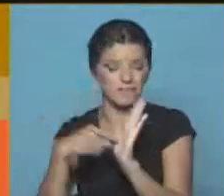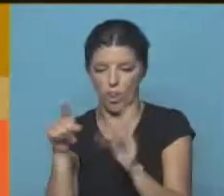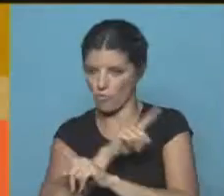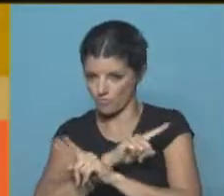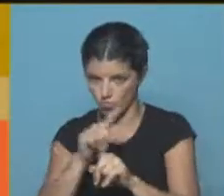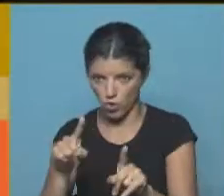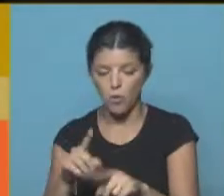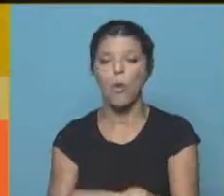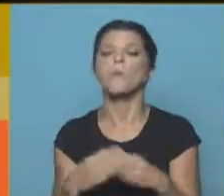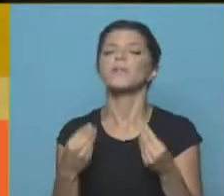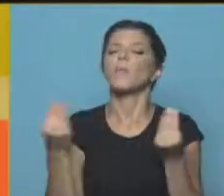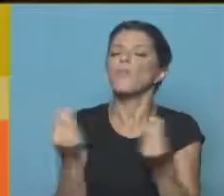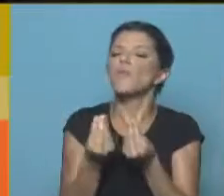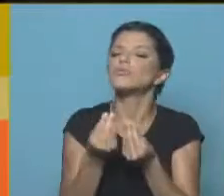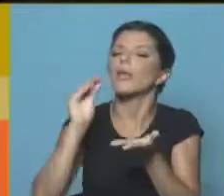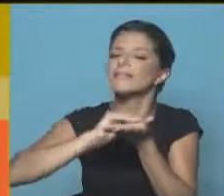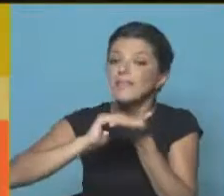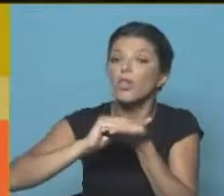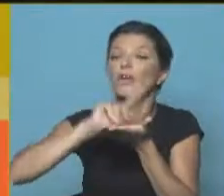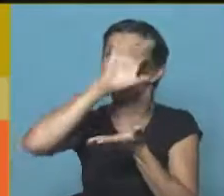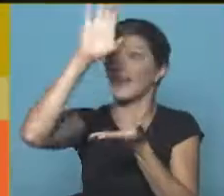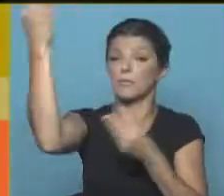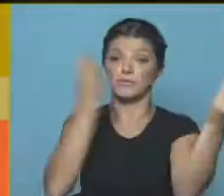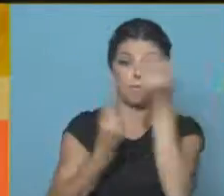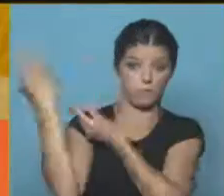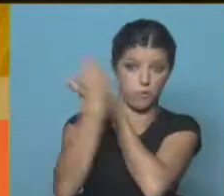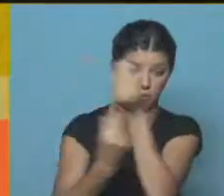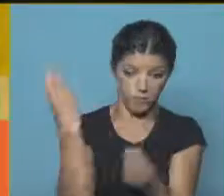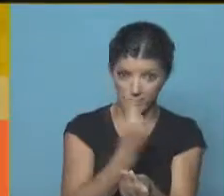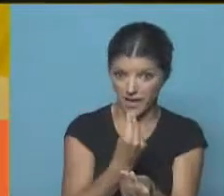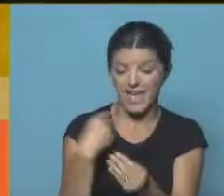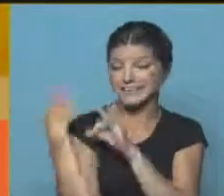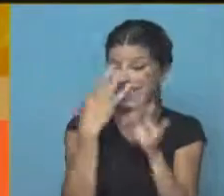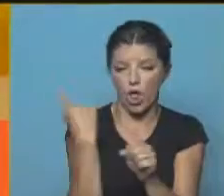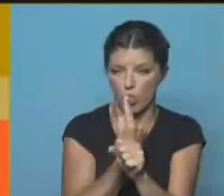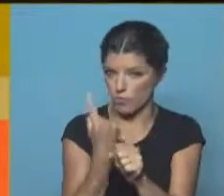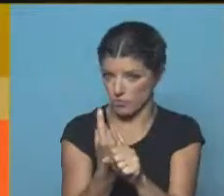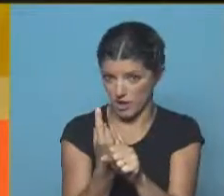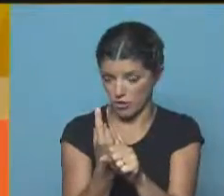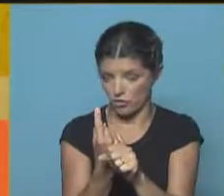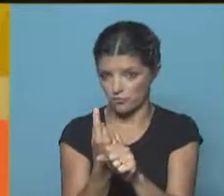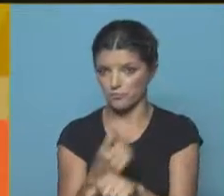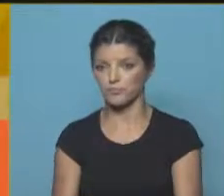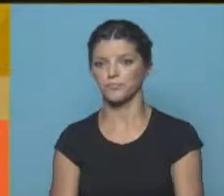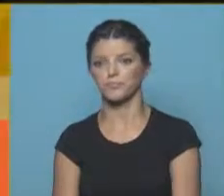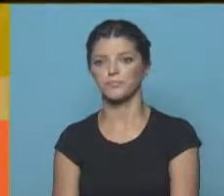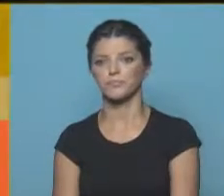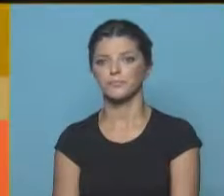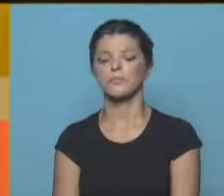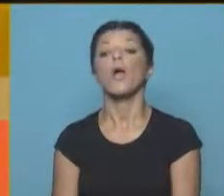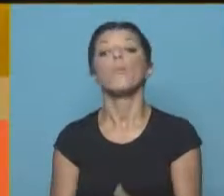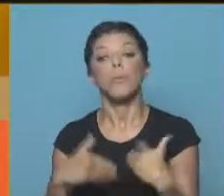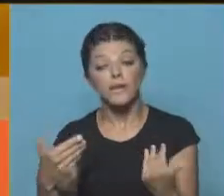lograr porque muchos senadores que vienen del interior del país no llegaron en tiempo y forma aquí a la ciudad de Buenos Aires, y esto retrasó